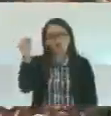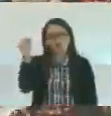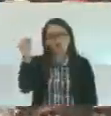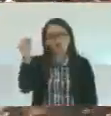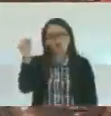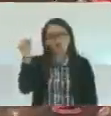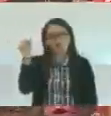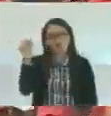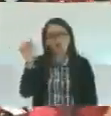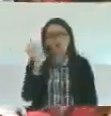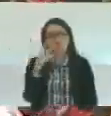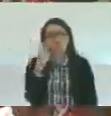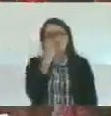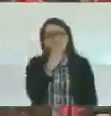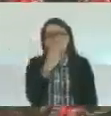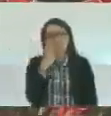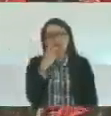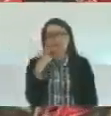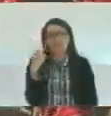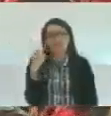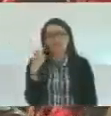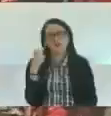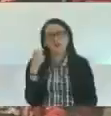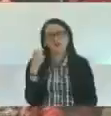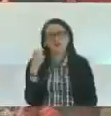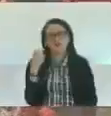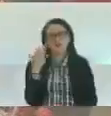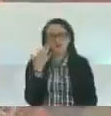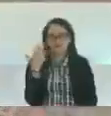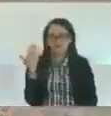así se pronuncia en inglés, Maduro,